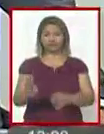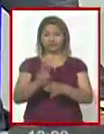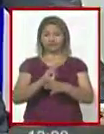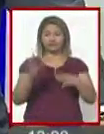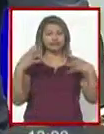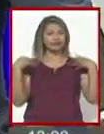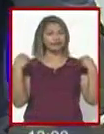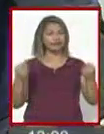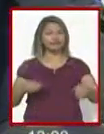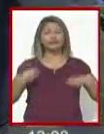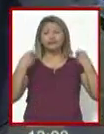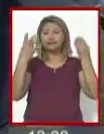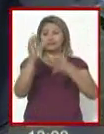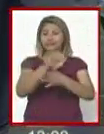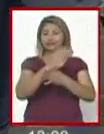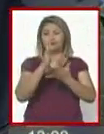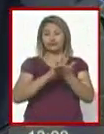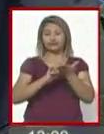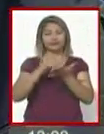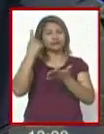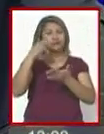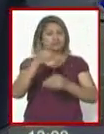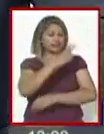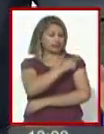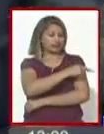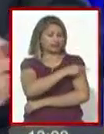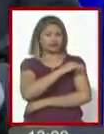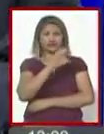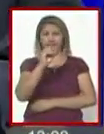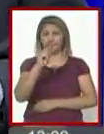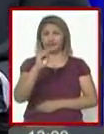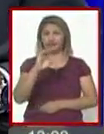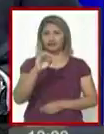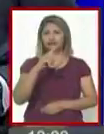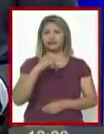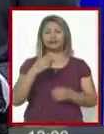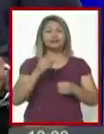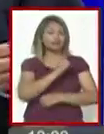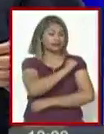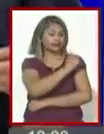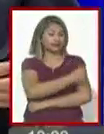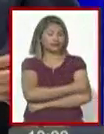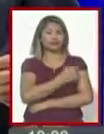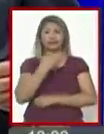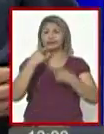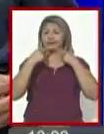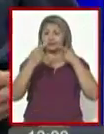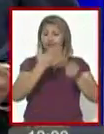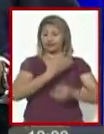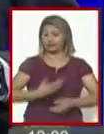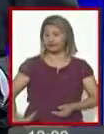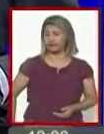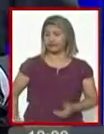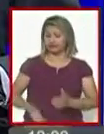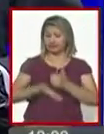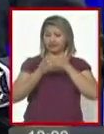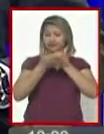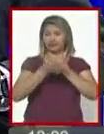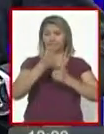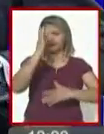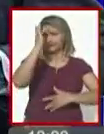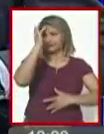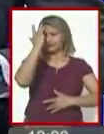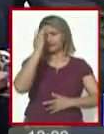El ministro de Salud entregó una ambulancia y medicamentos para el hospital oncológico. Además, la autoridad aclaró que el anuncio que hizo el presidente sobre ayudar a todos